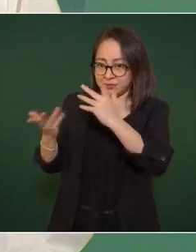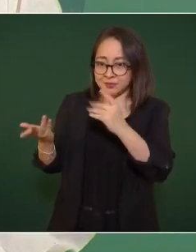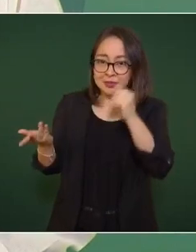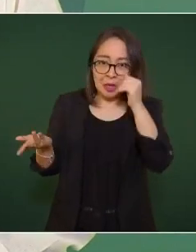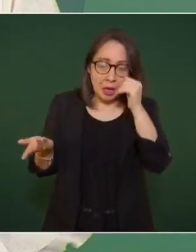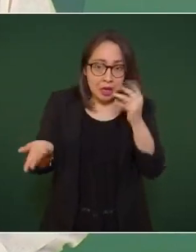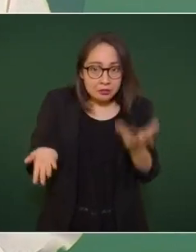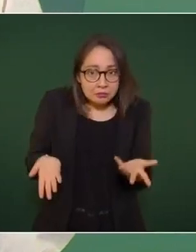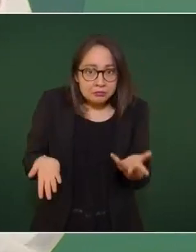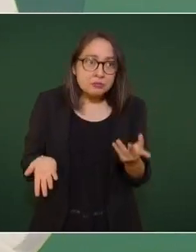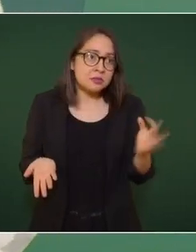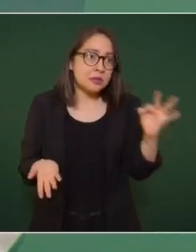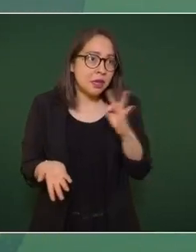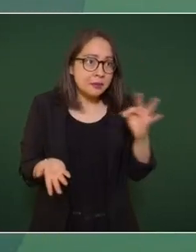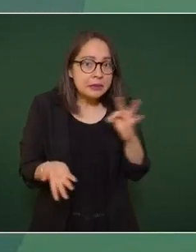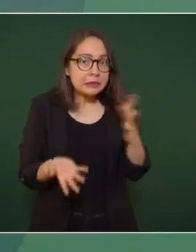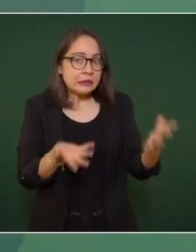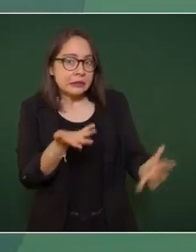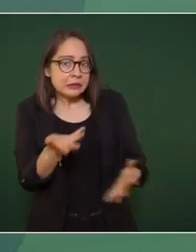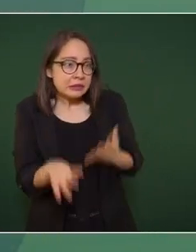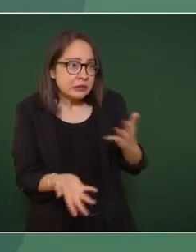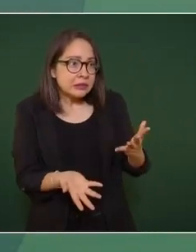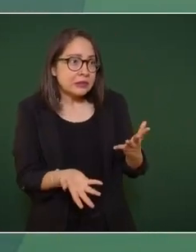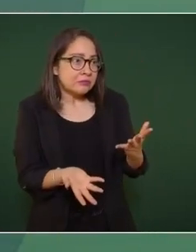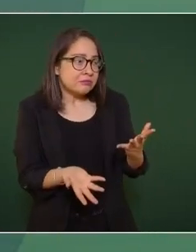le hubiese yo